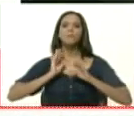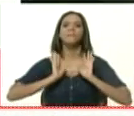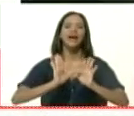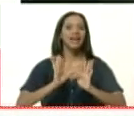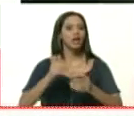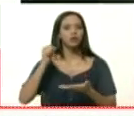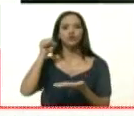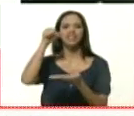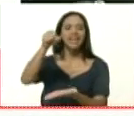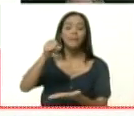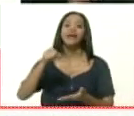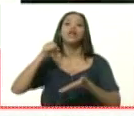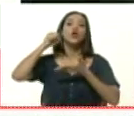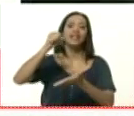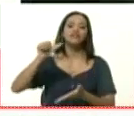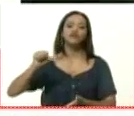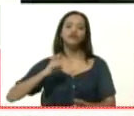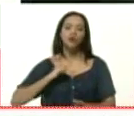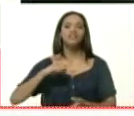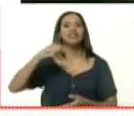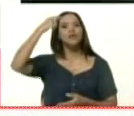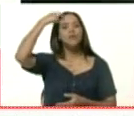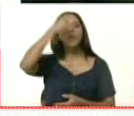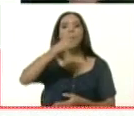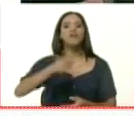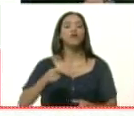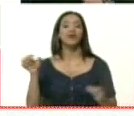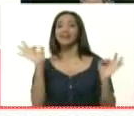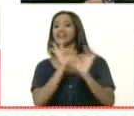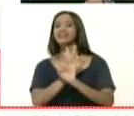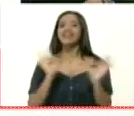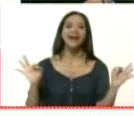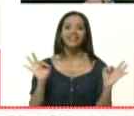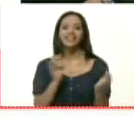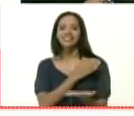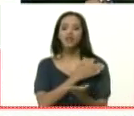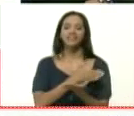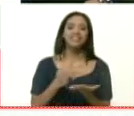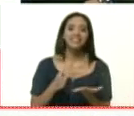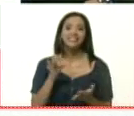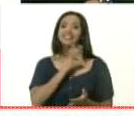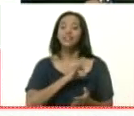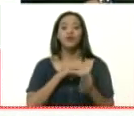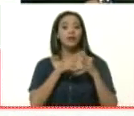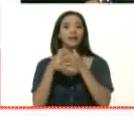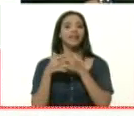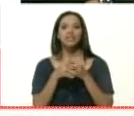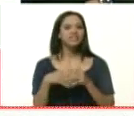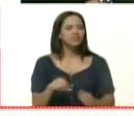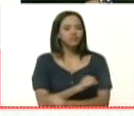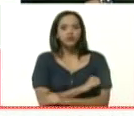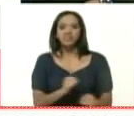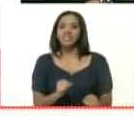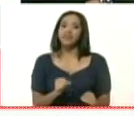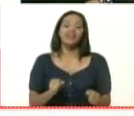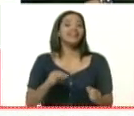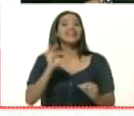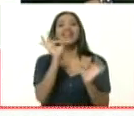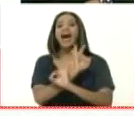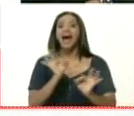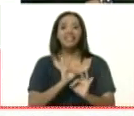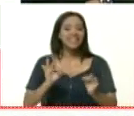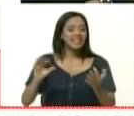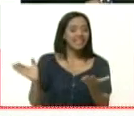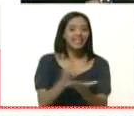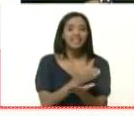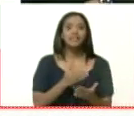Los CLAP son del pueblo y nadie se los quita, señores imperialistas de Estados Unidos. Nadie le quita los